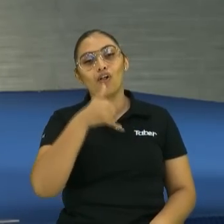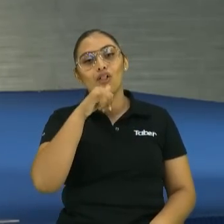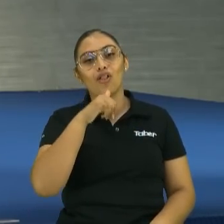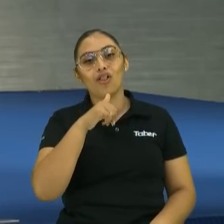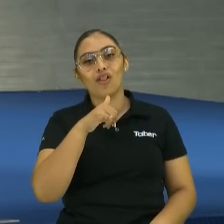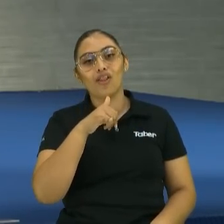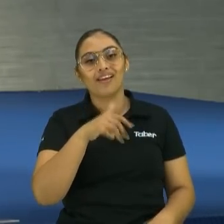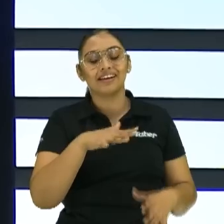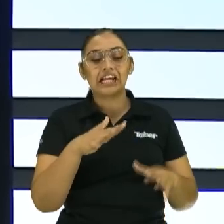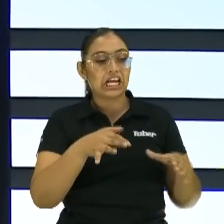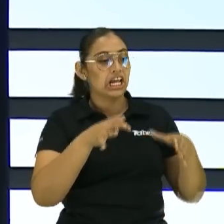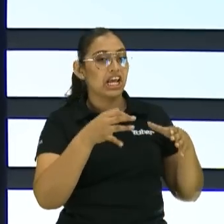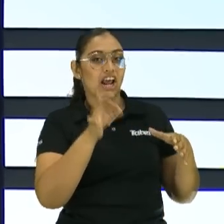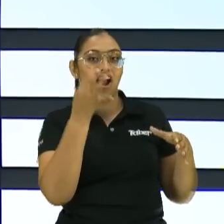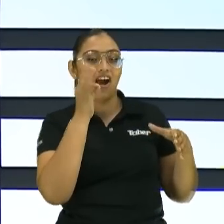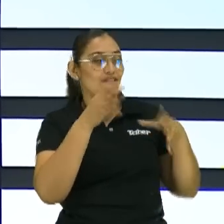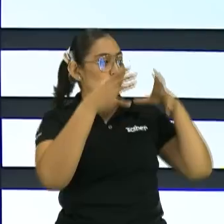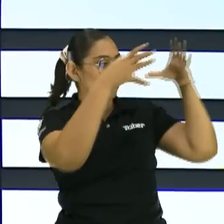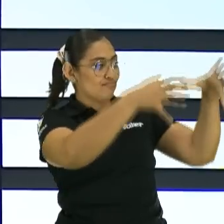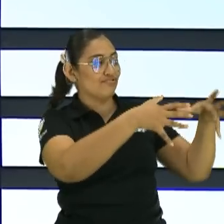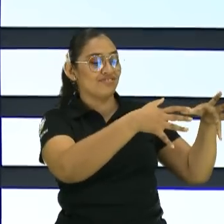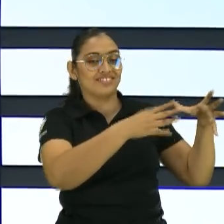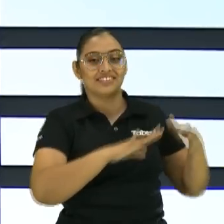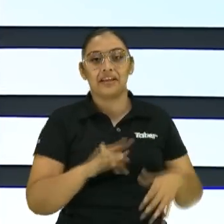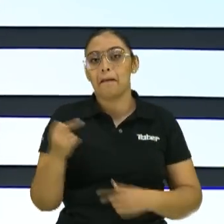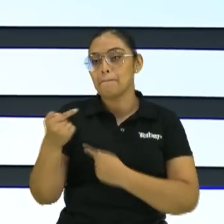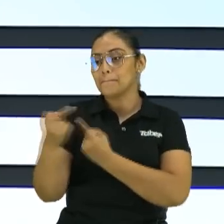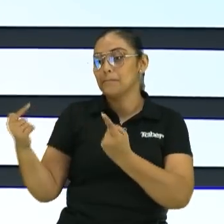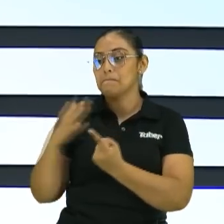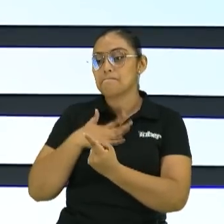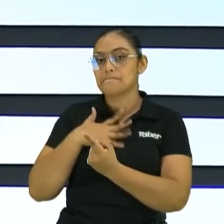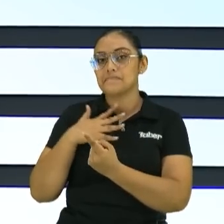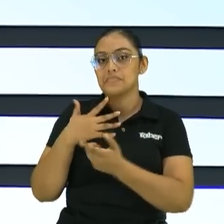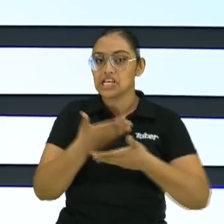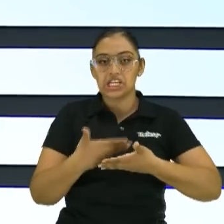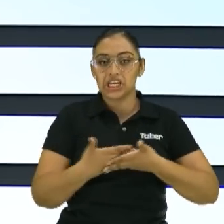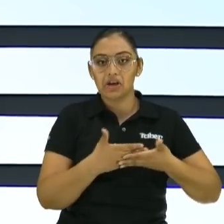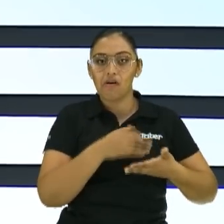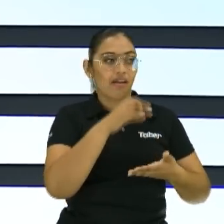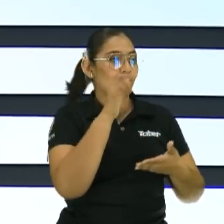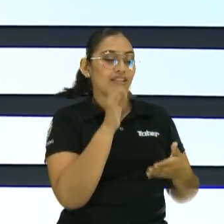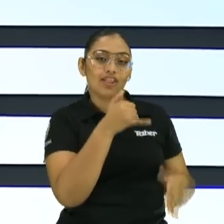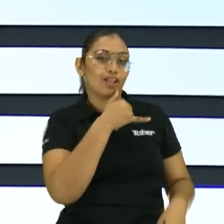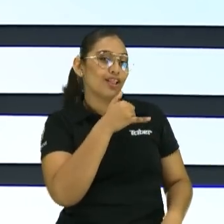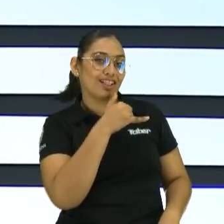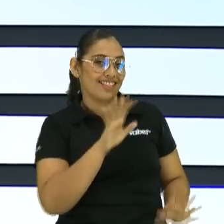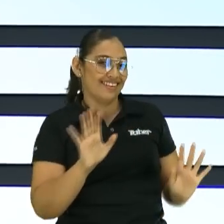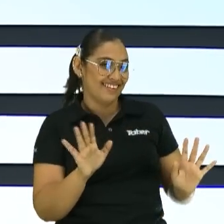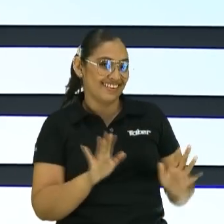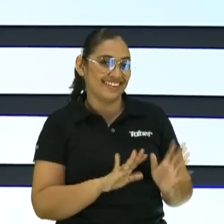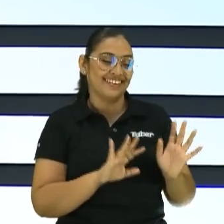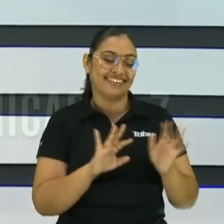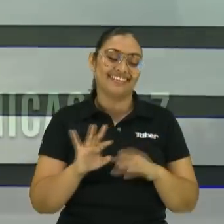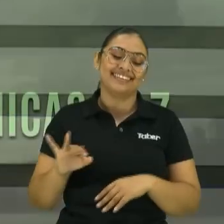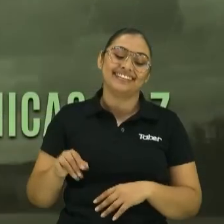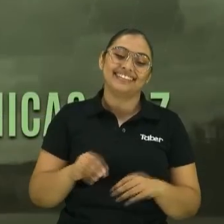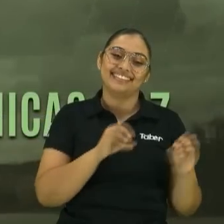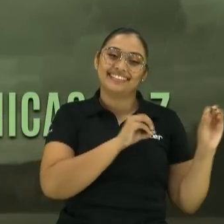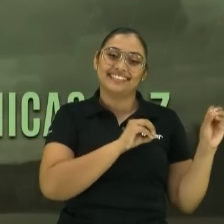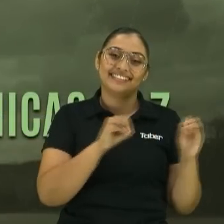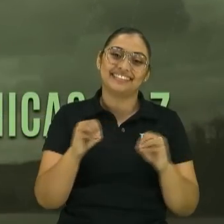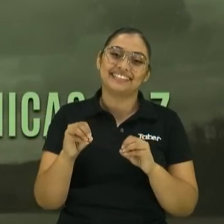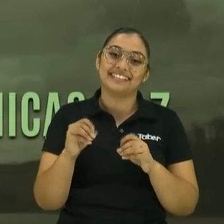tentación lea conmigo lo que acabo de leer el segundo de crónicas capítulo 15 Qué dice la palabra pero esforzaos